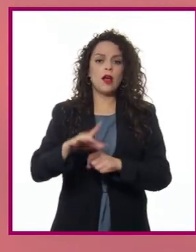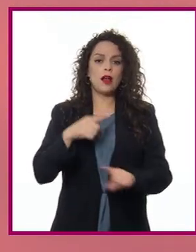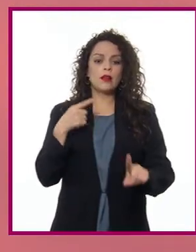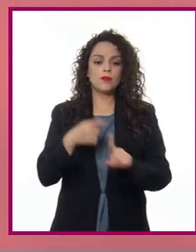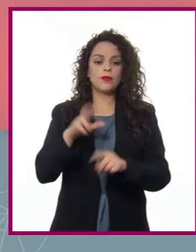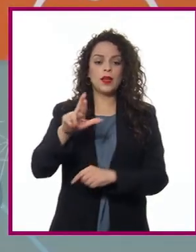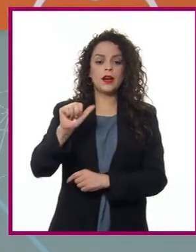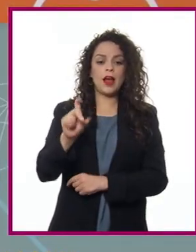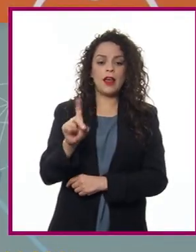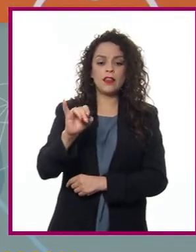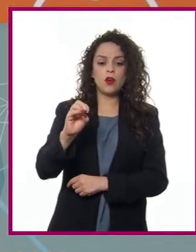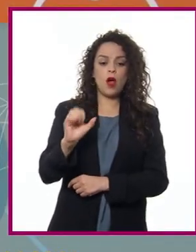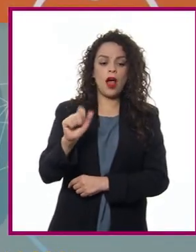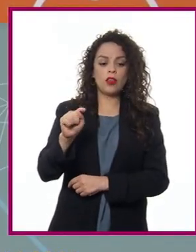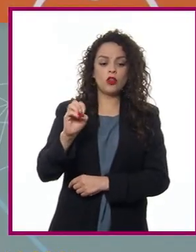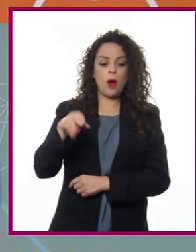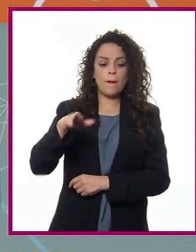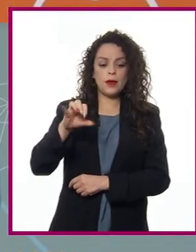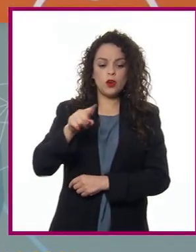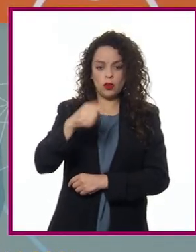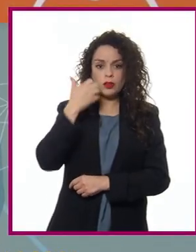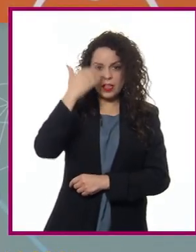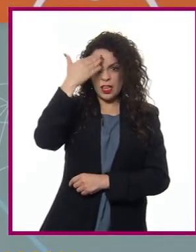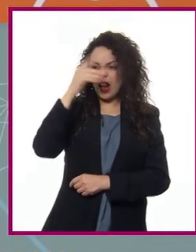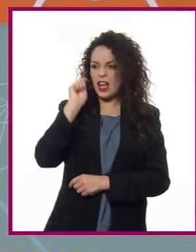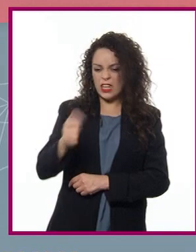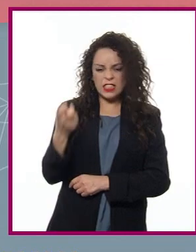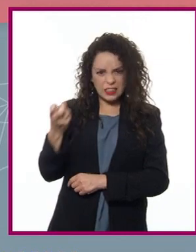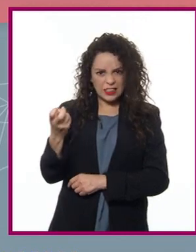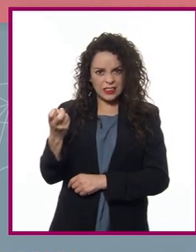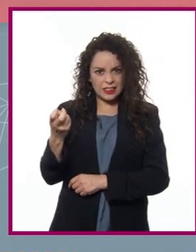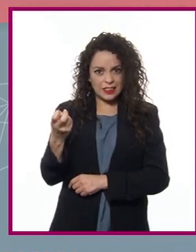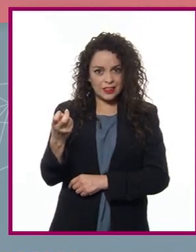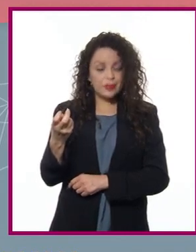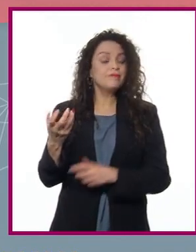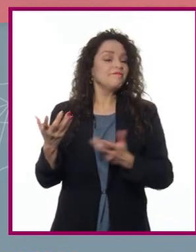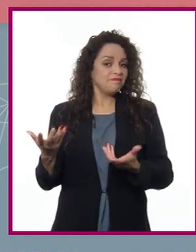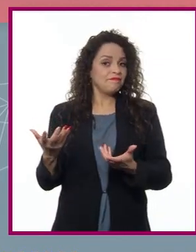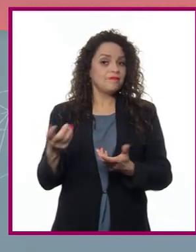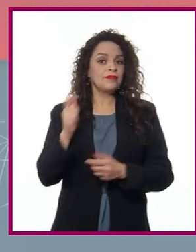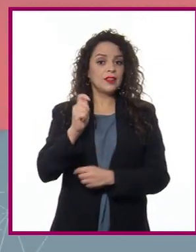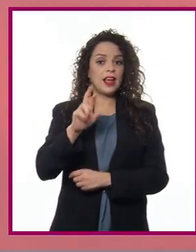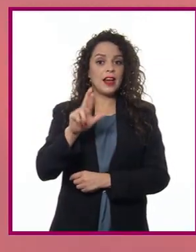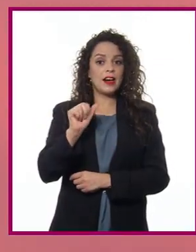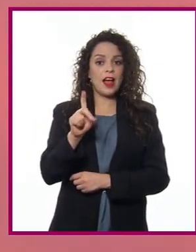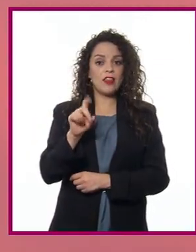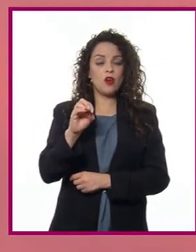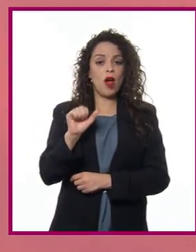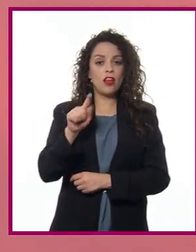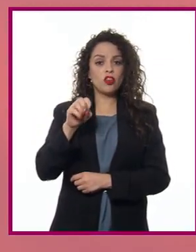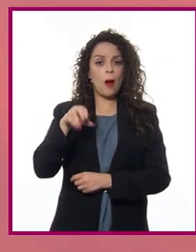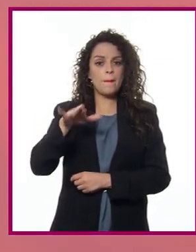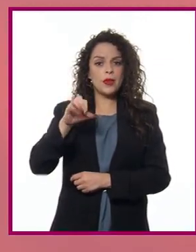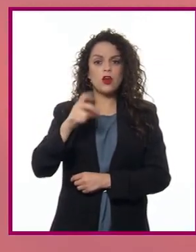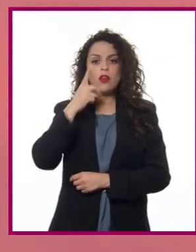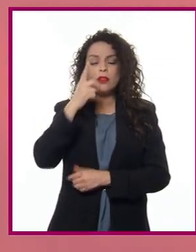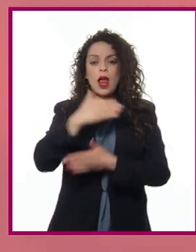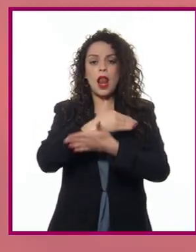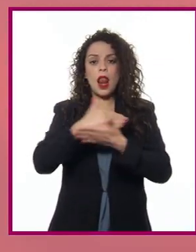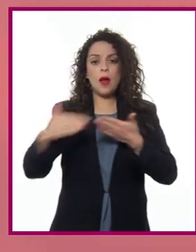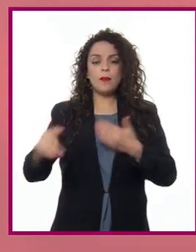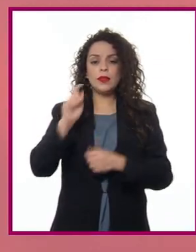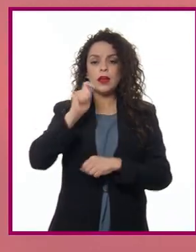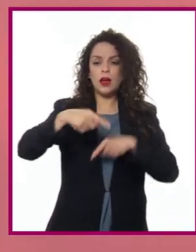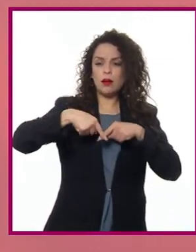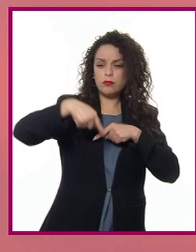radio atómico. ¿Les gustaría saber a qué se refiere? El radio atómico se define como la mitad de la